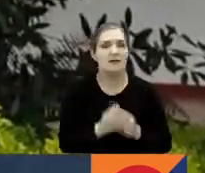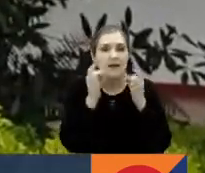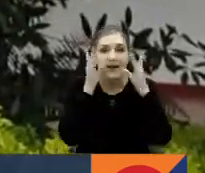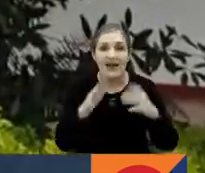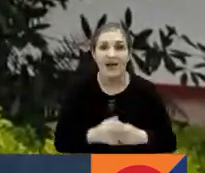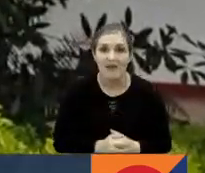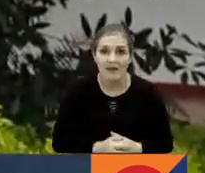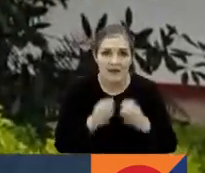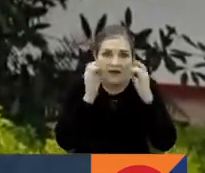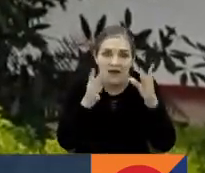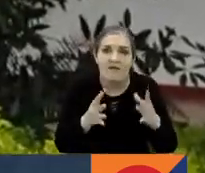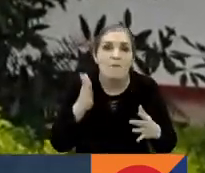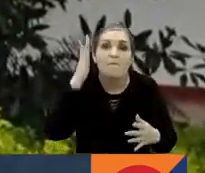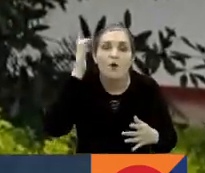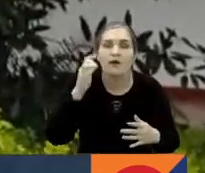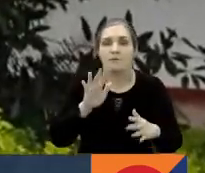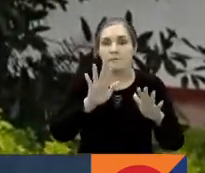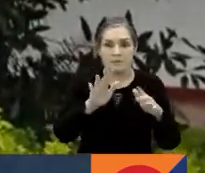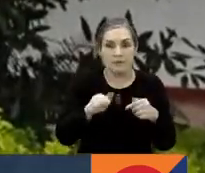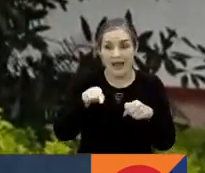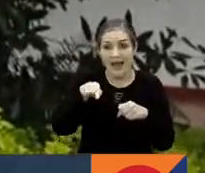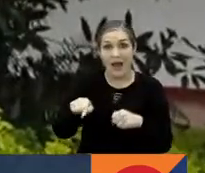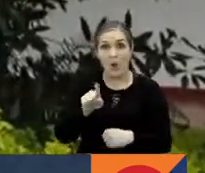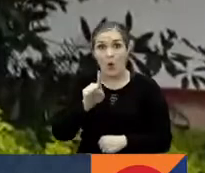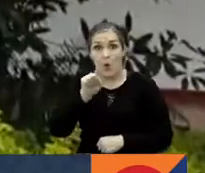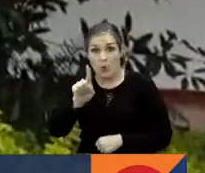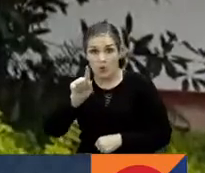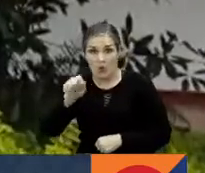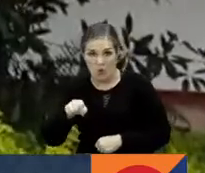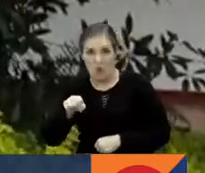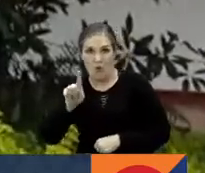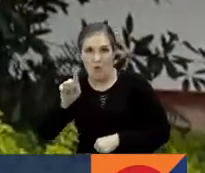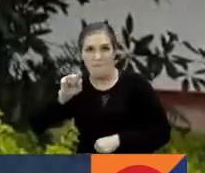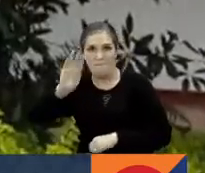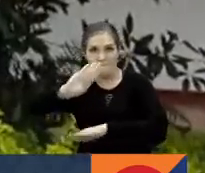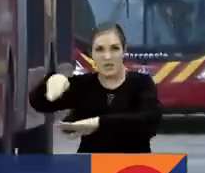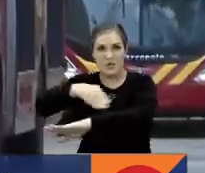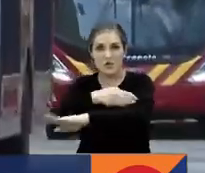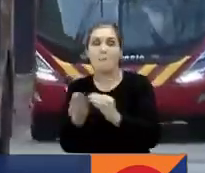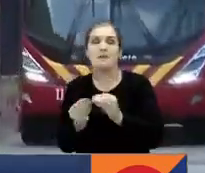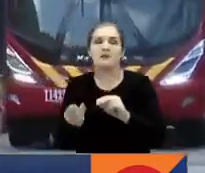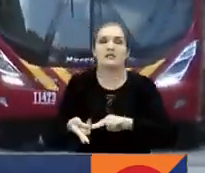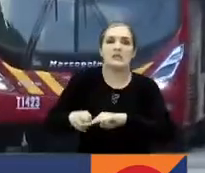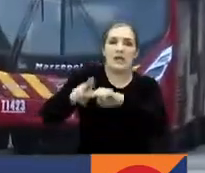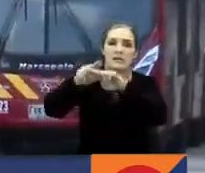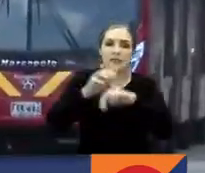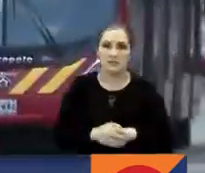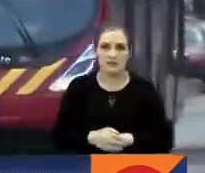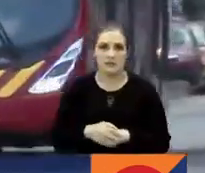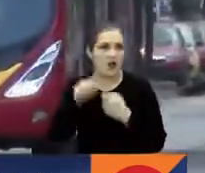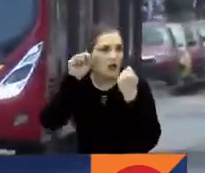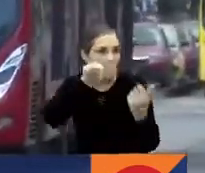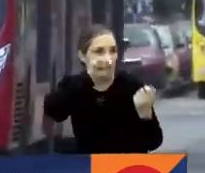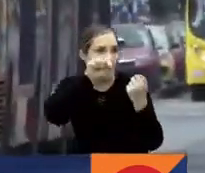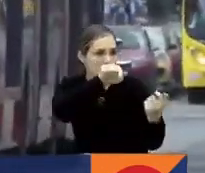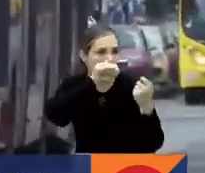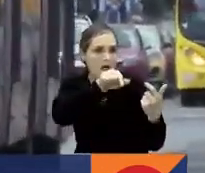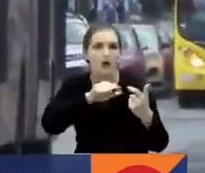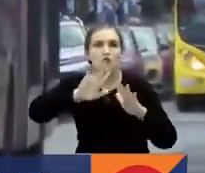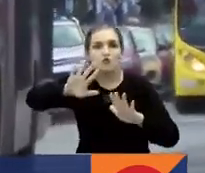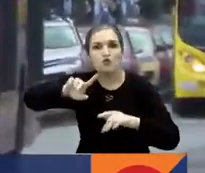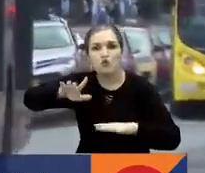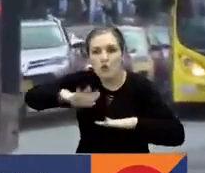deuda, es decir, aparte de ese 1,1 billones de pesos tendremos que pagar los intereses para seguir despilfarrando el dinero público